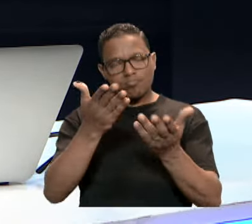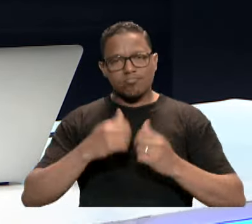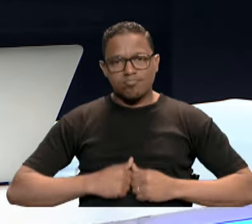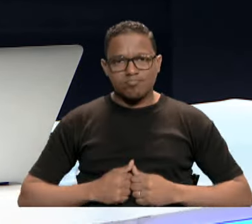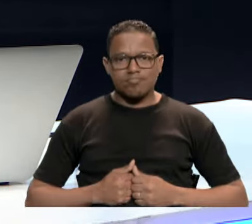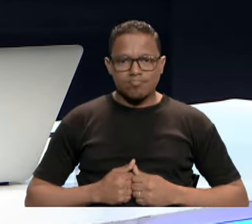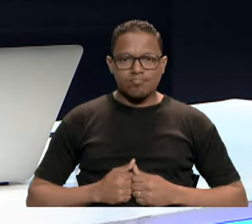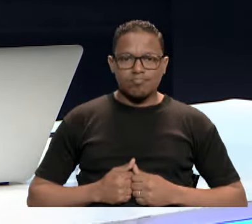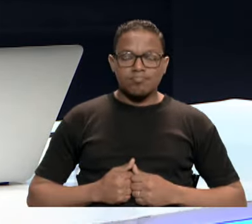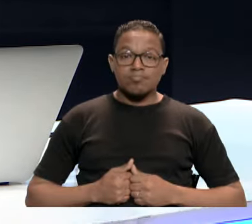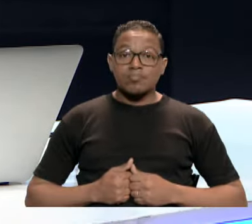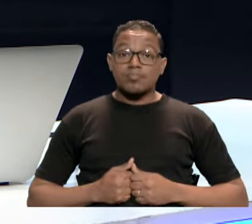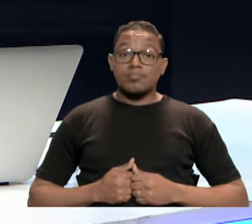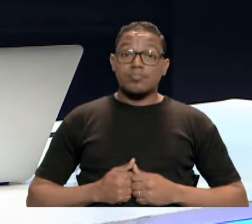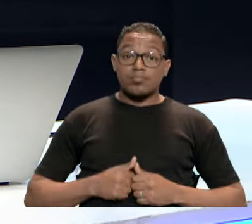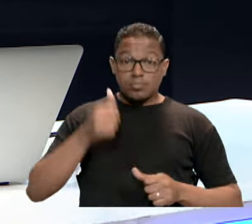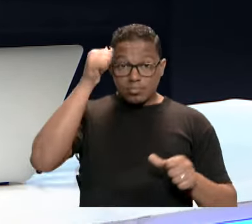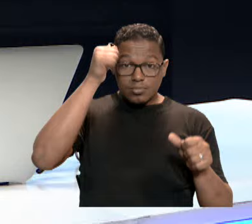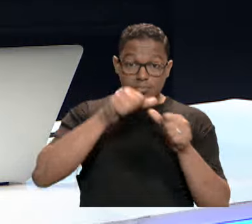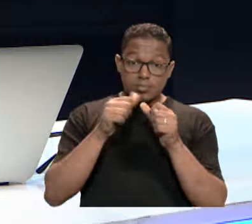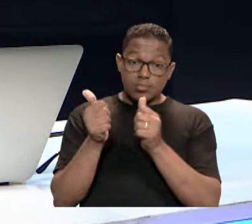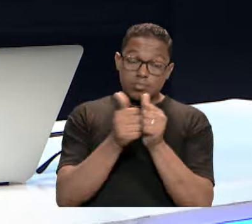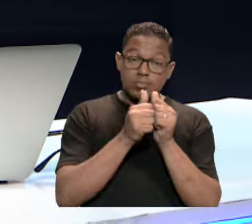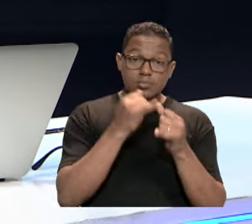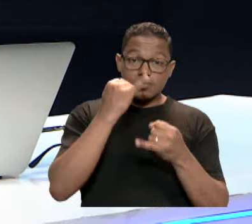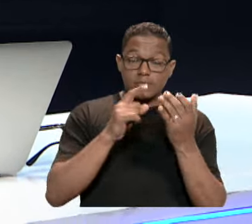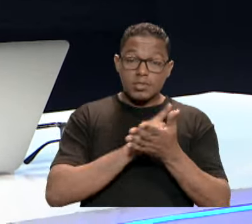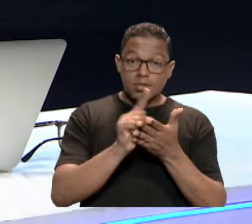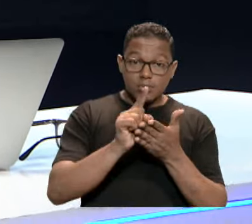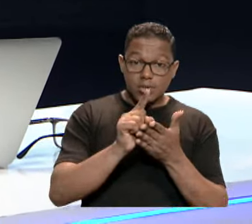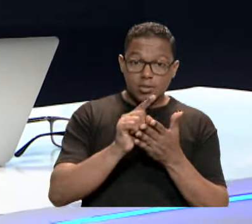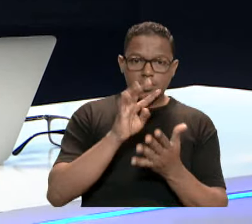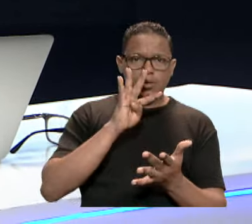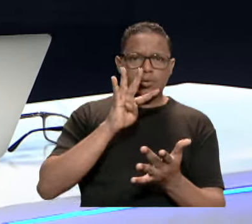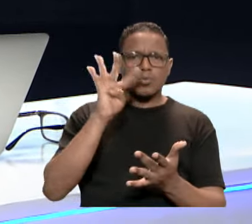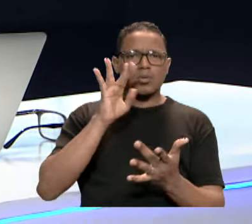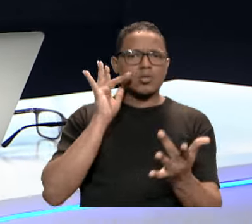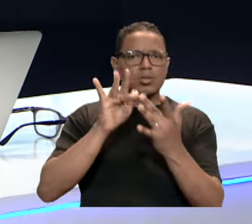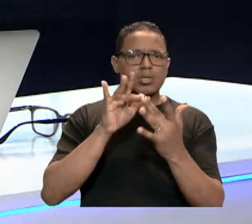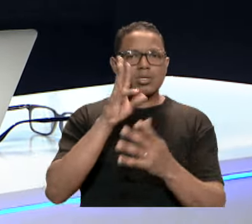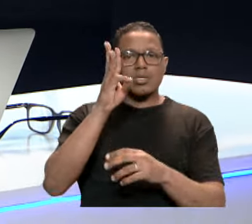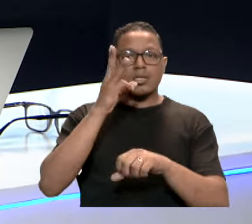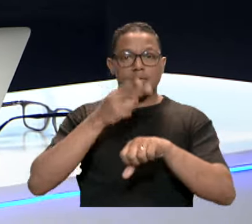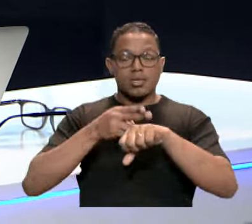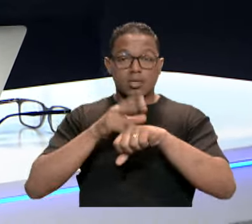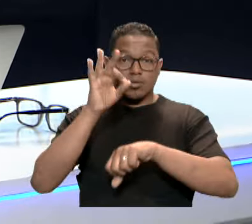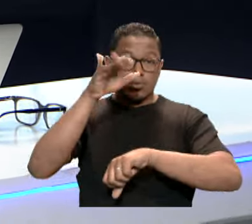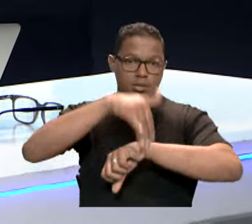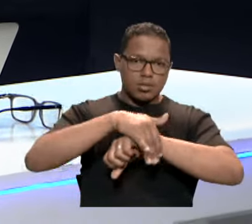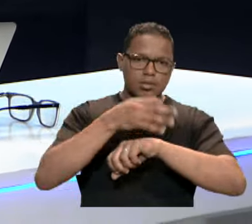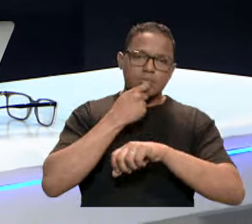esta planta televisora. Recuerde acompañarnos durante el fin de semana. El 4 siempre conecta, 6 de la tarde, 9 de la noche.